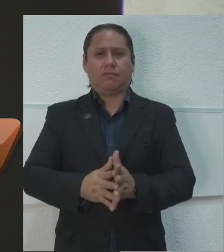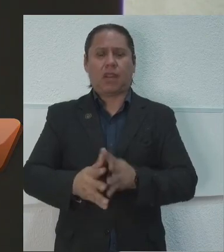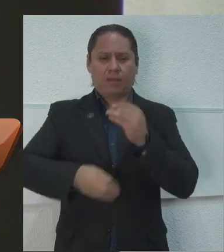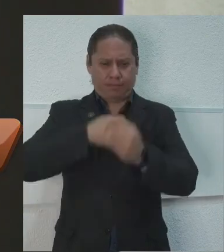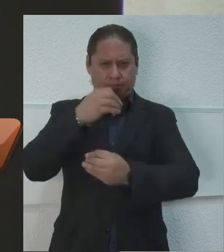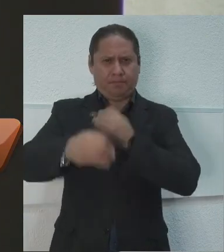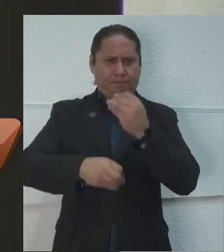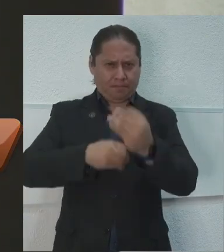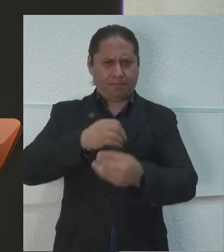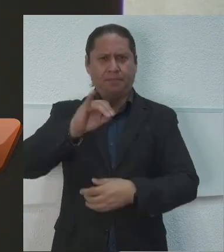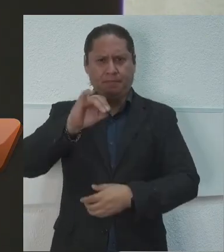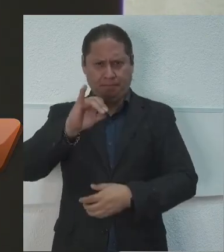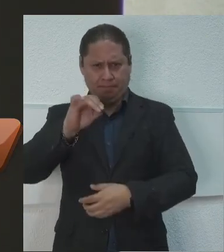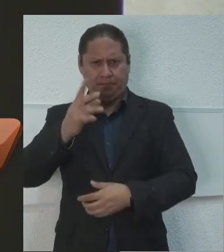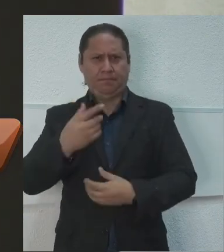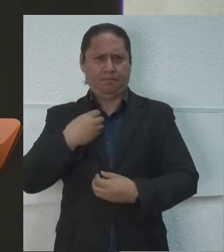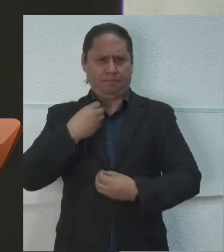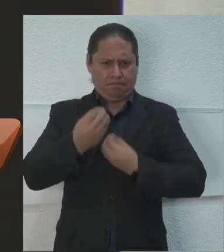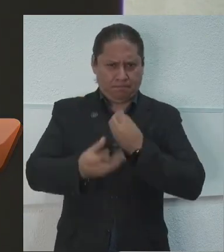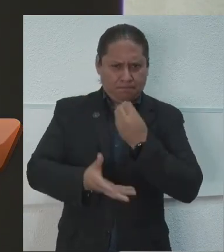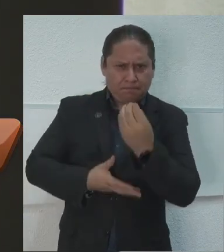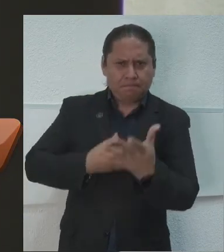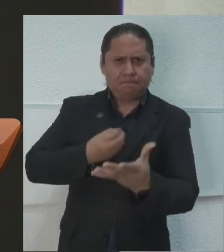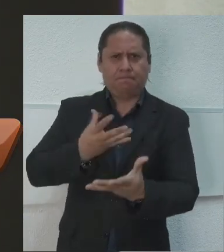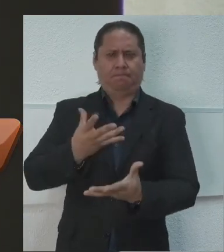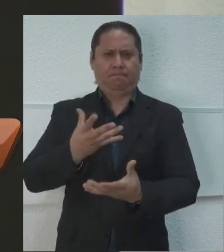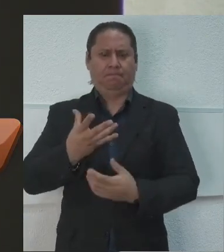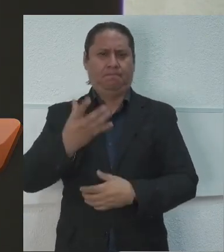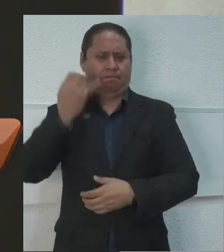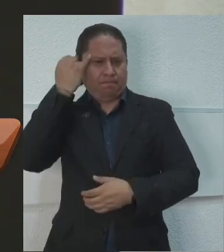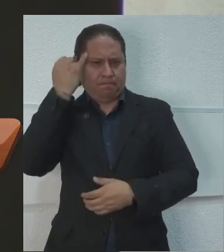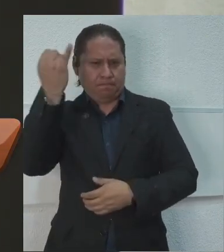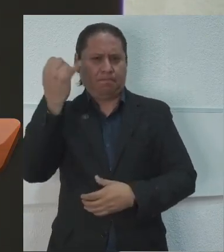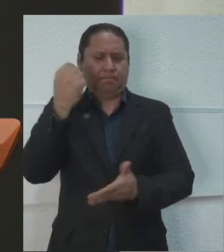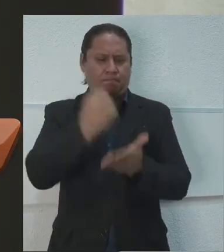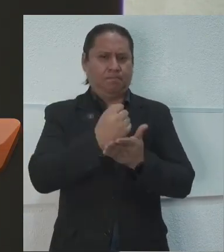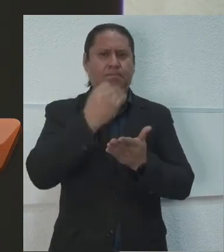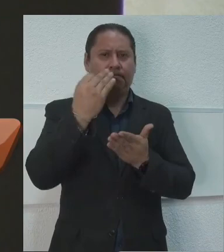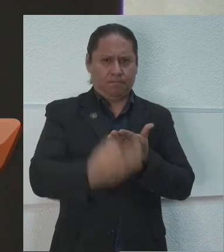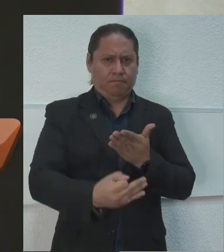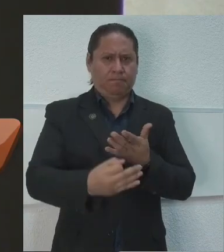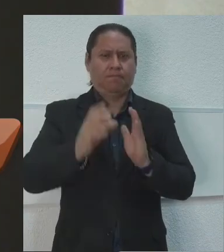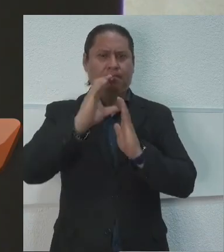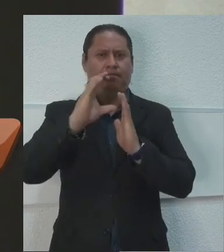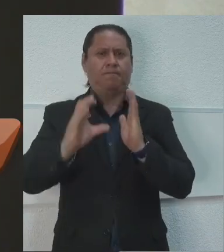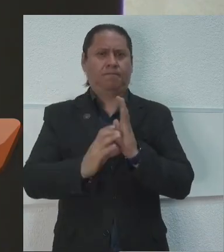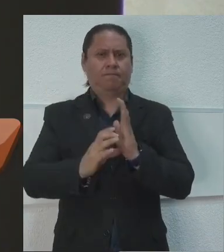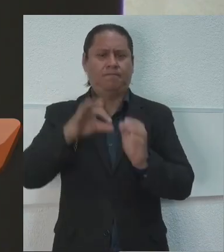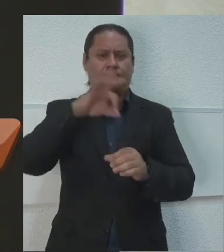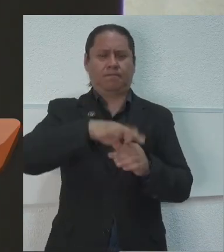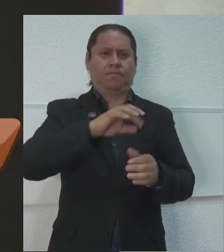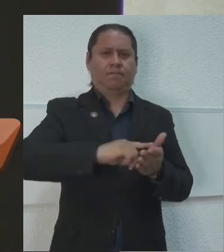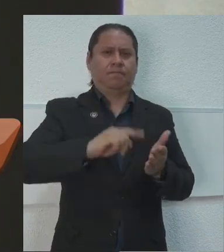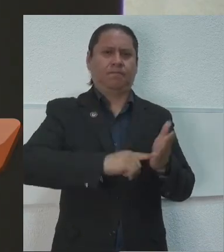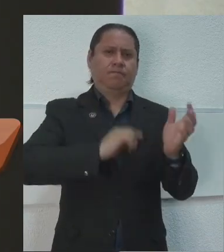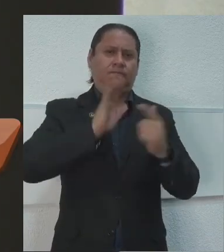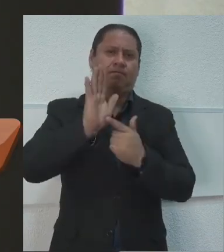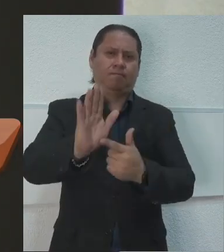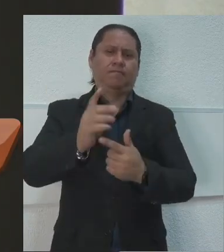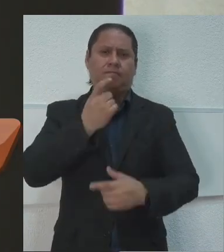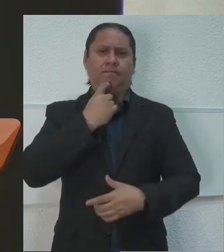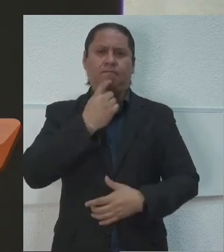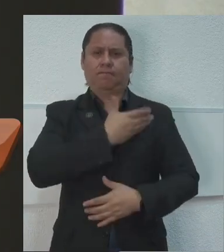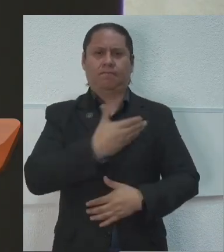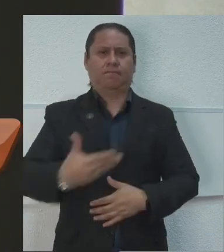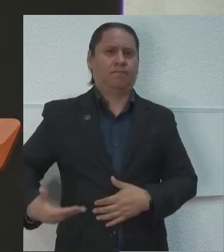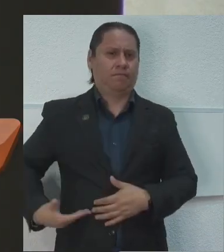discuta, que aporte, pero que apruebe la reforma constitucional electoral propuesta por el